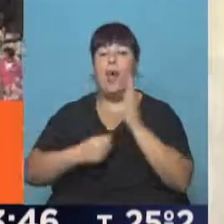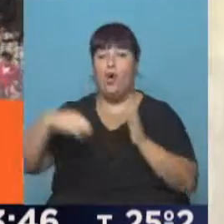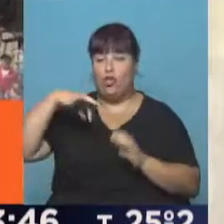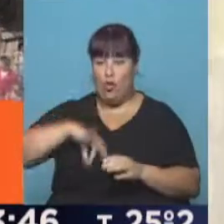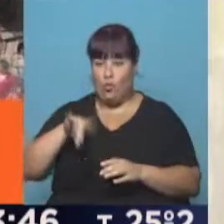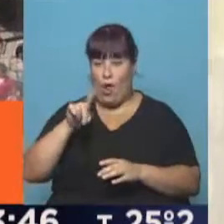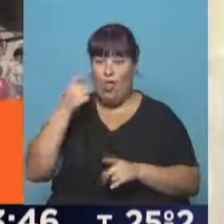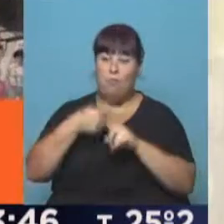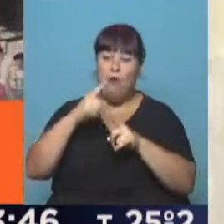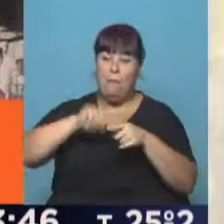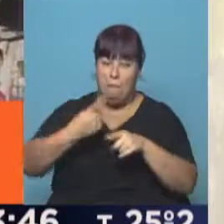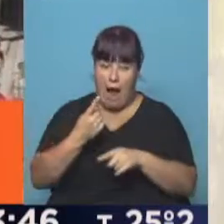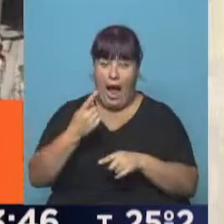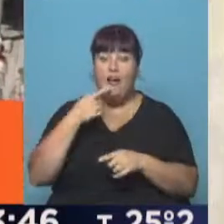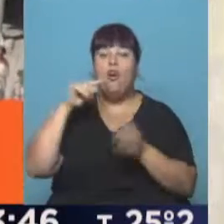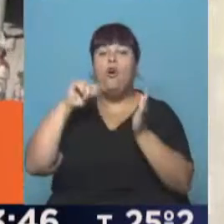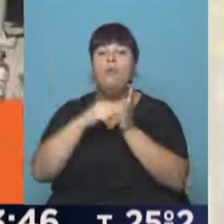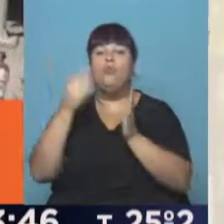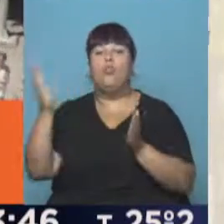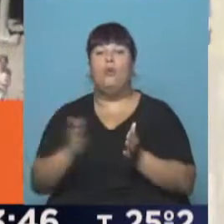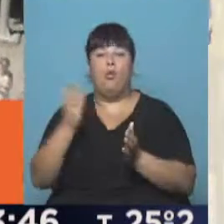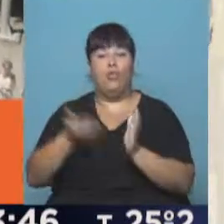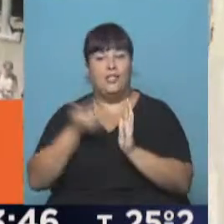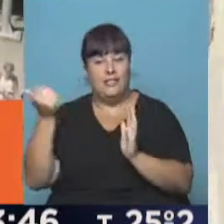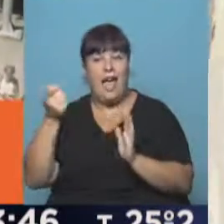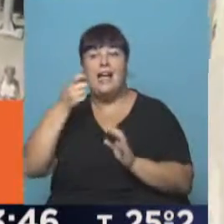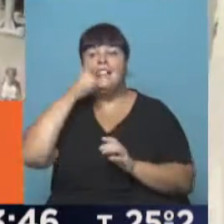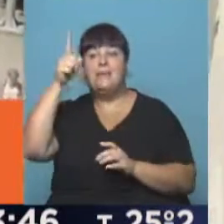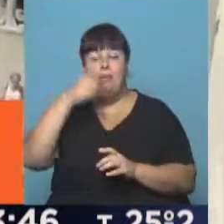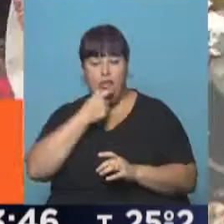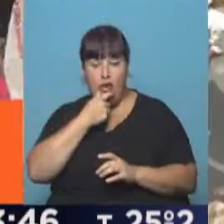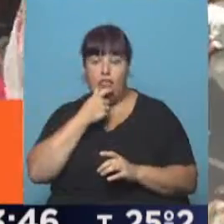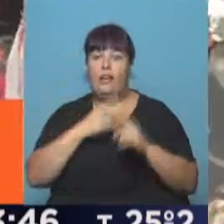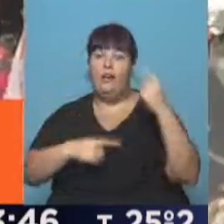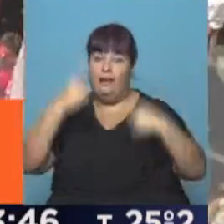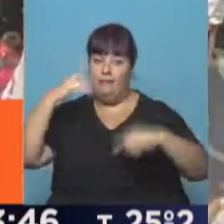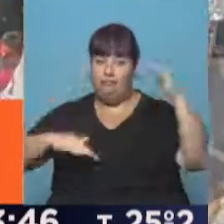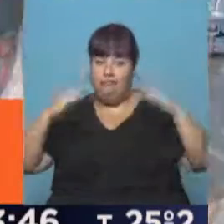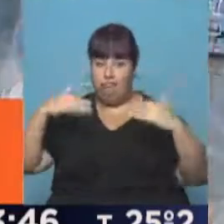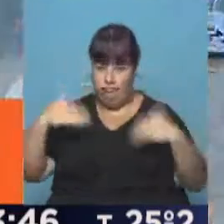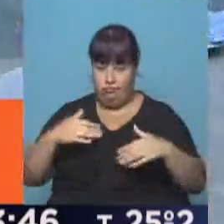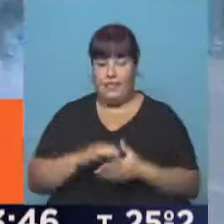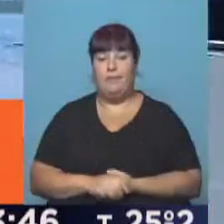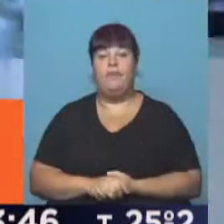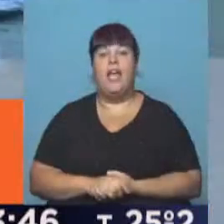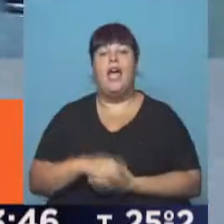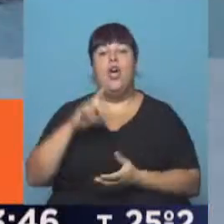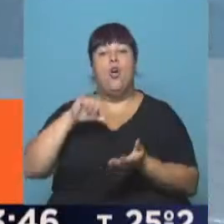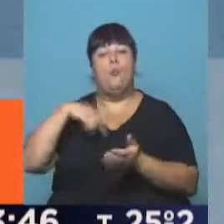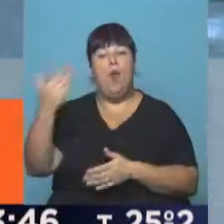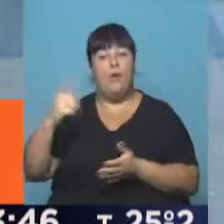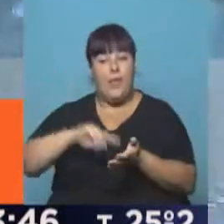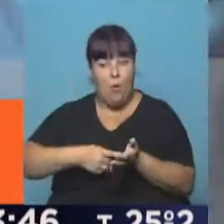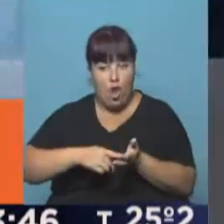no trabajados y la quita del ítem de productividad en el caso de mendoza son variables en juego en la provincia de buenos